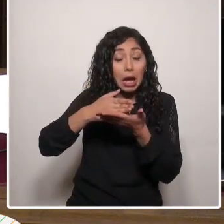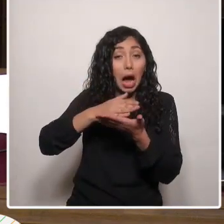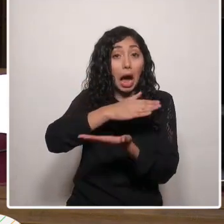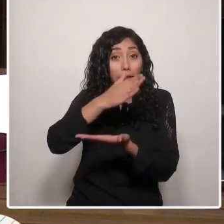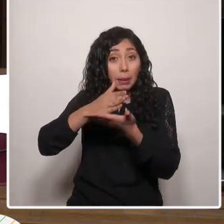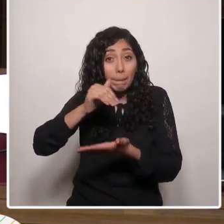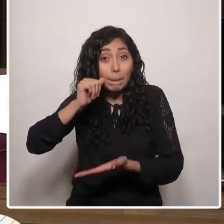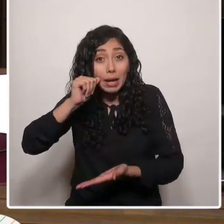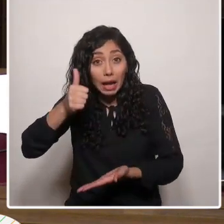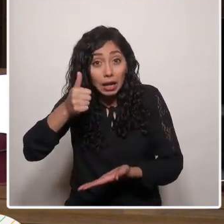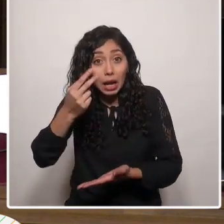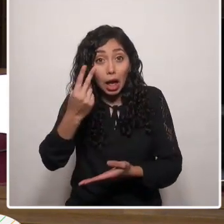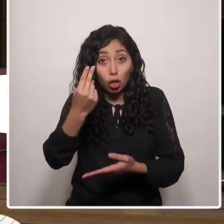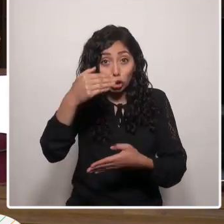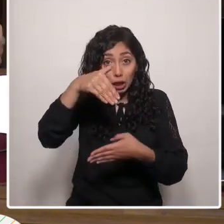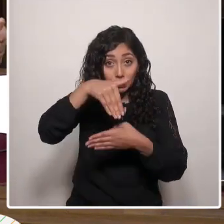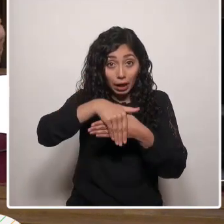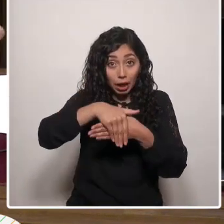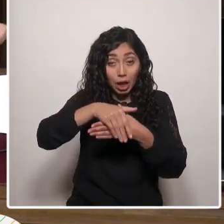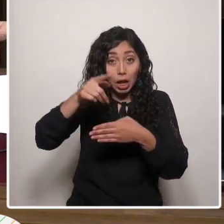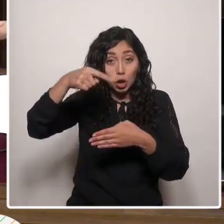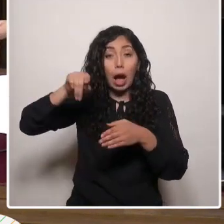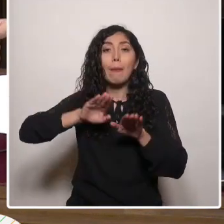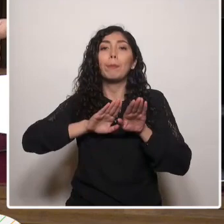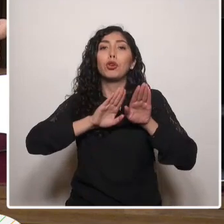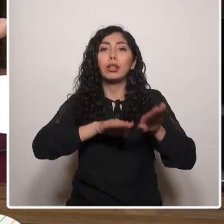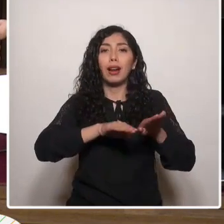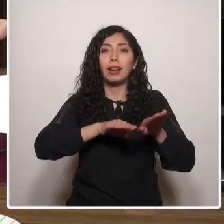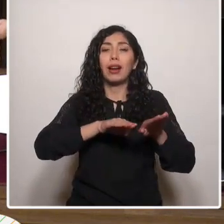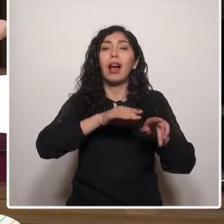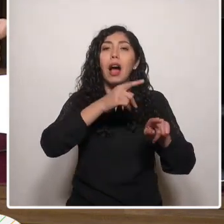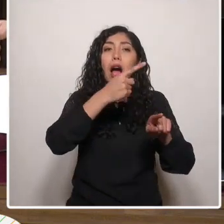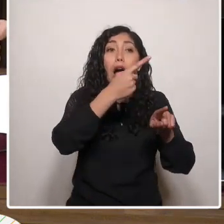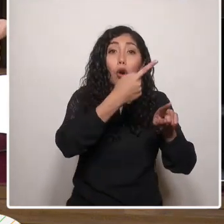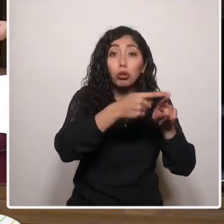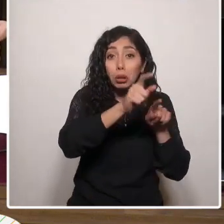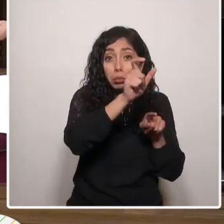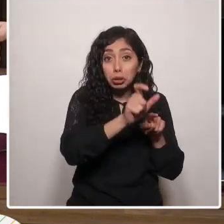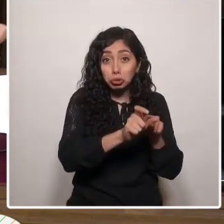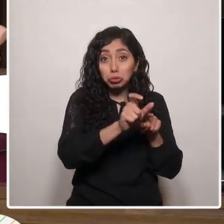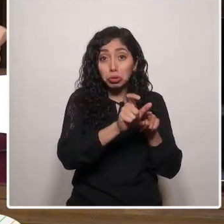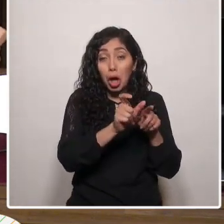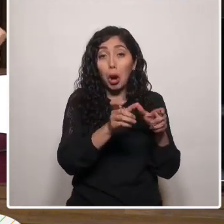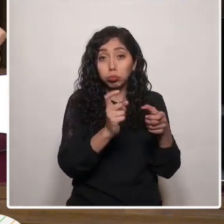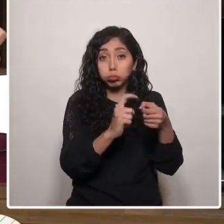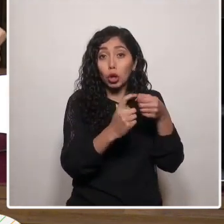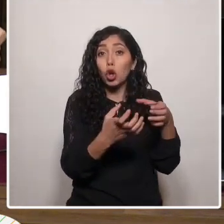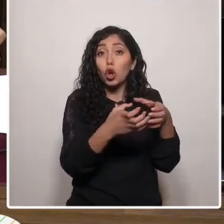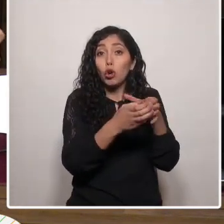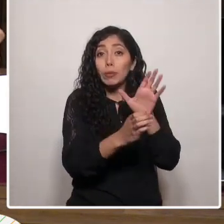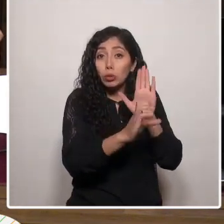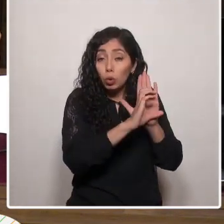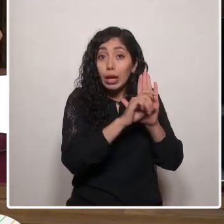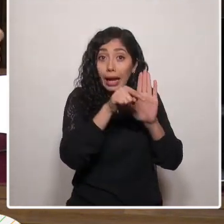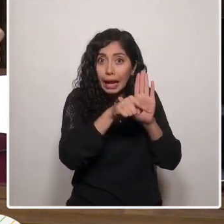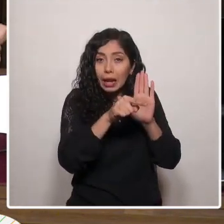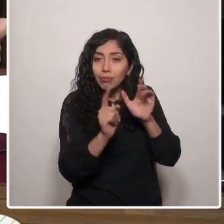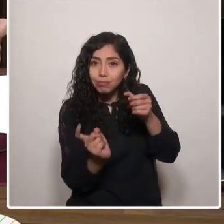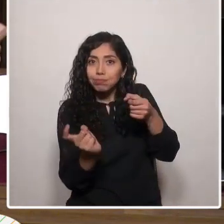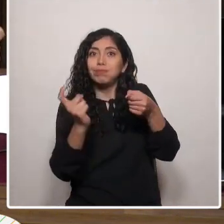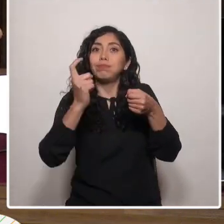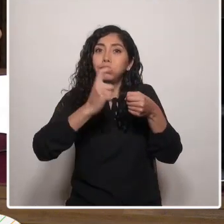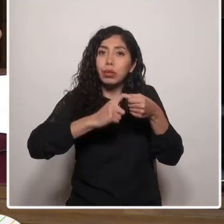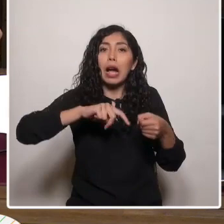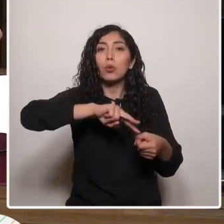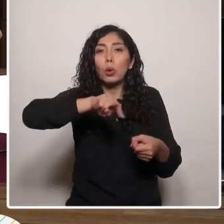mediodía patrocinar a otra convencional u otro convencional para incorporarse a